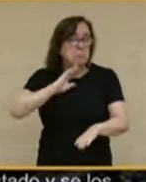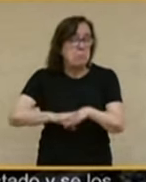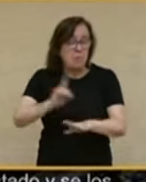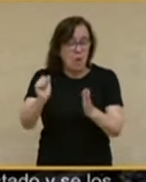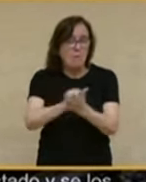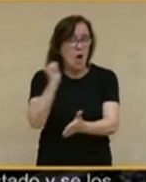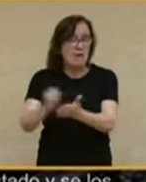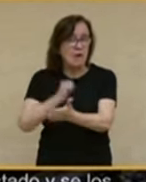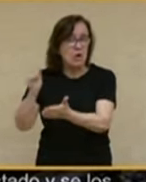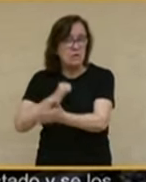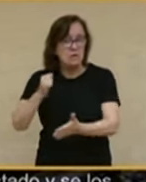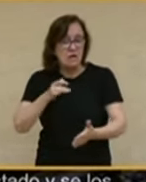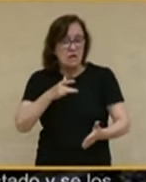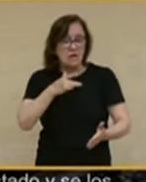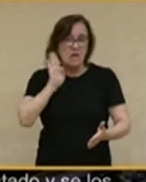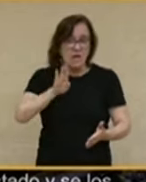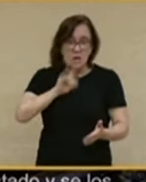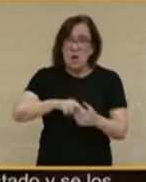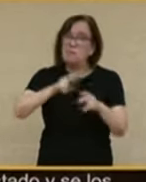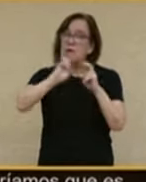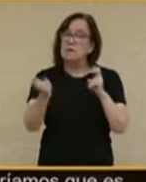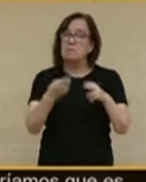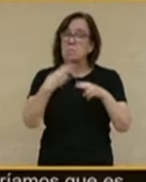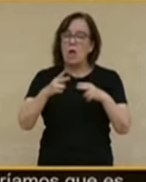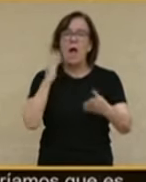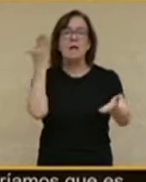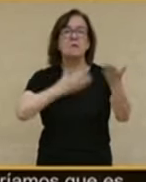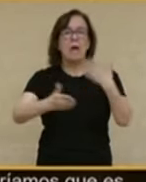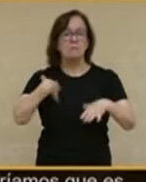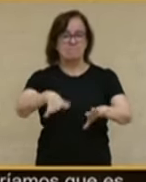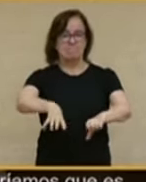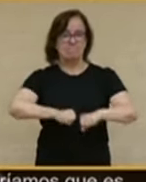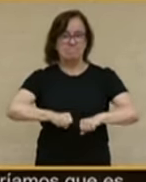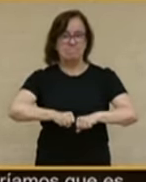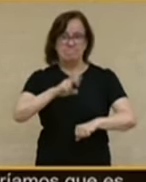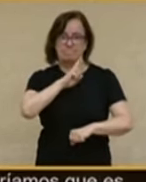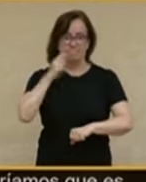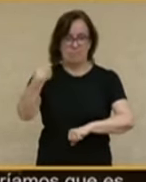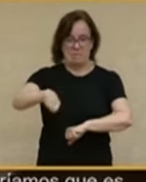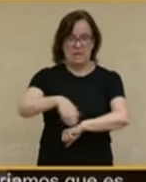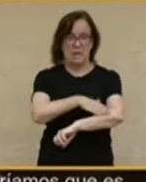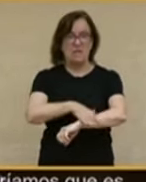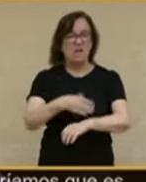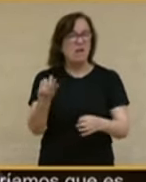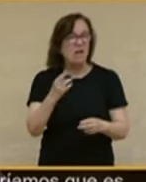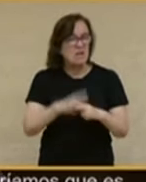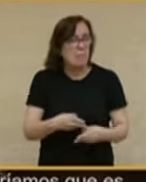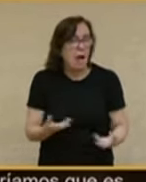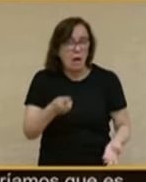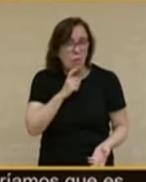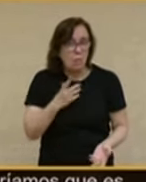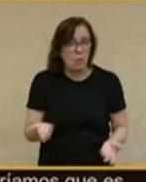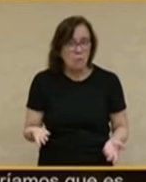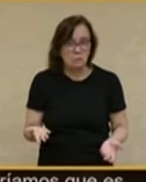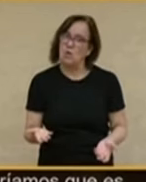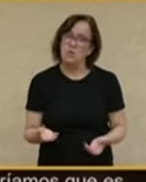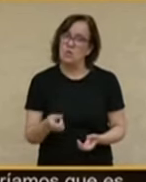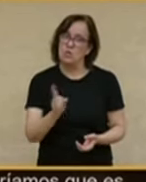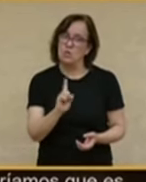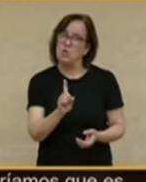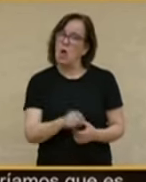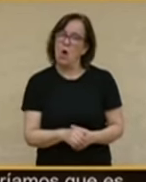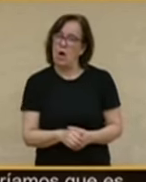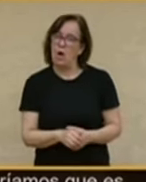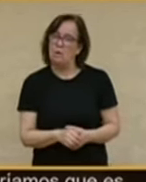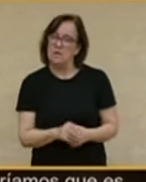borra los delitos a una serie de políticos a cambio de estar en el escaño de presidente, ¿entonces qué es? No. No